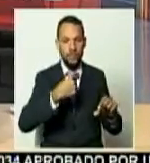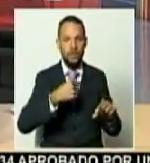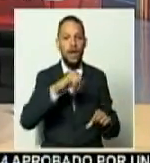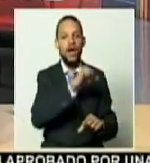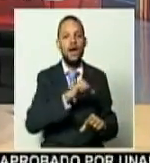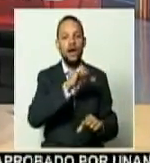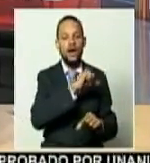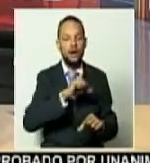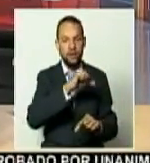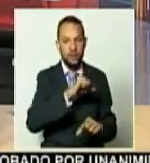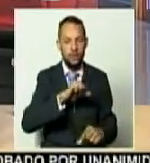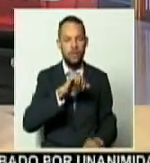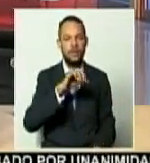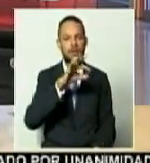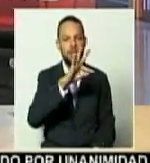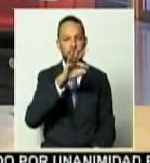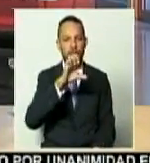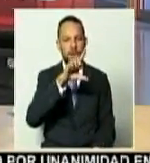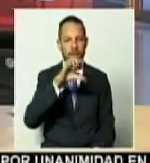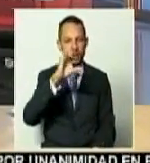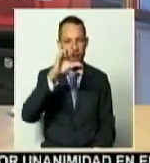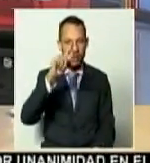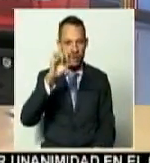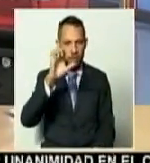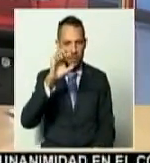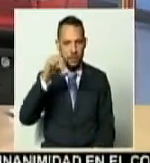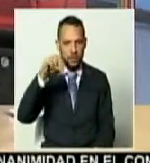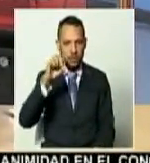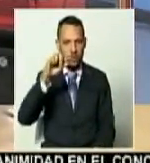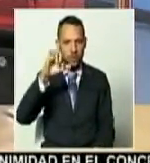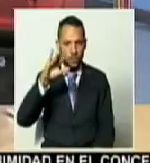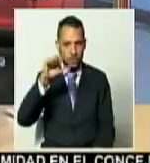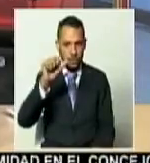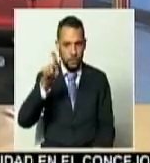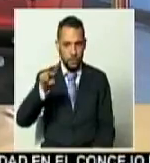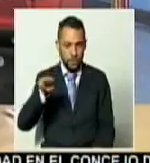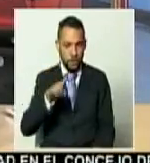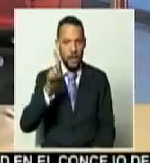Twitter, Telecafé Noticias en Facebook, nuestro correo electrónico,